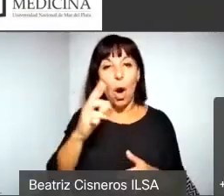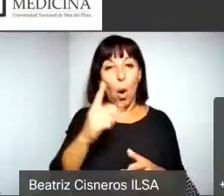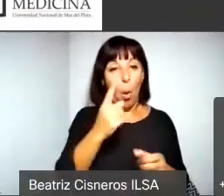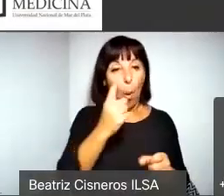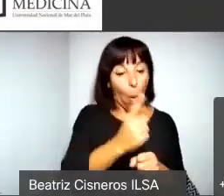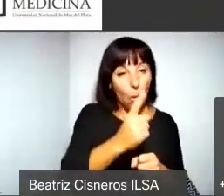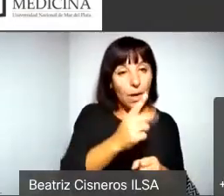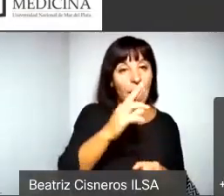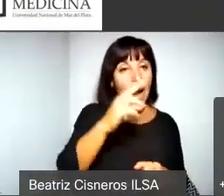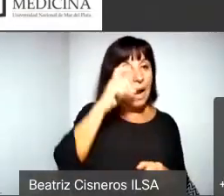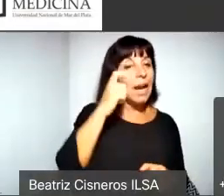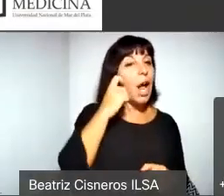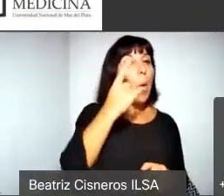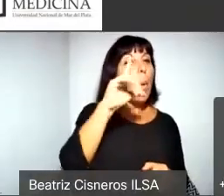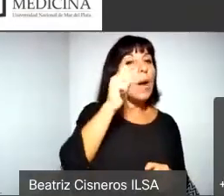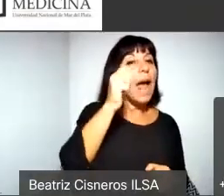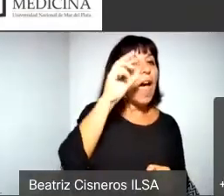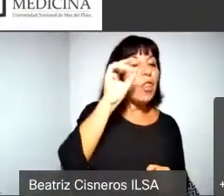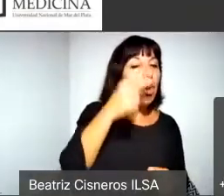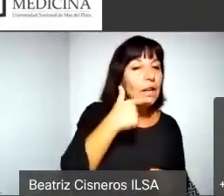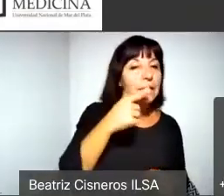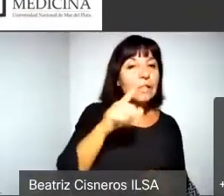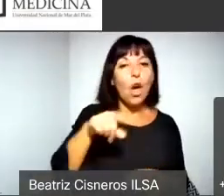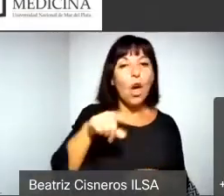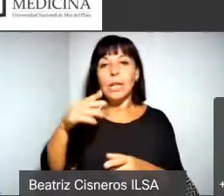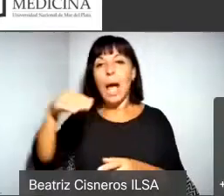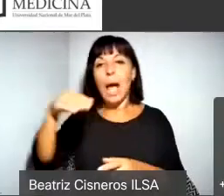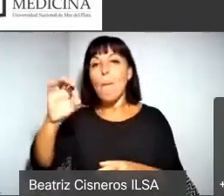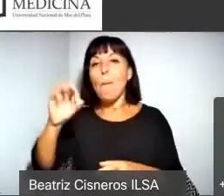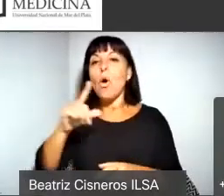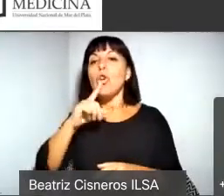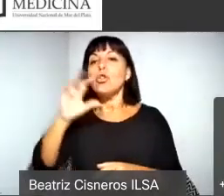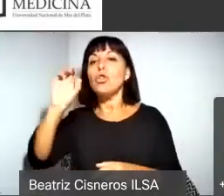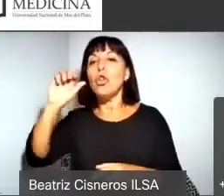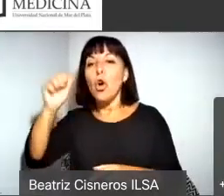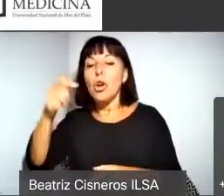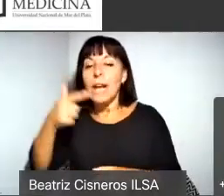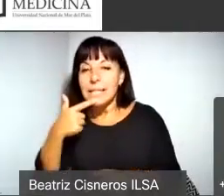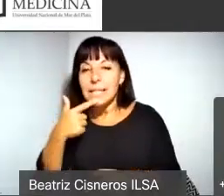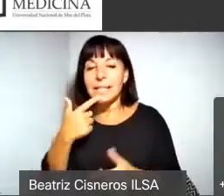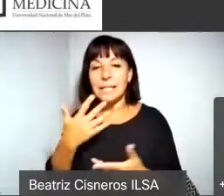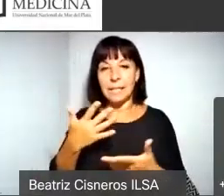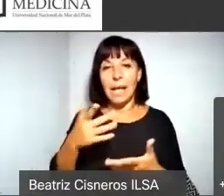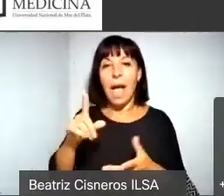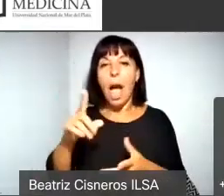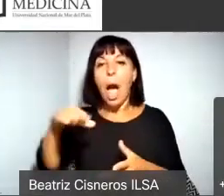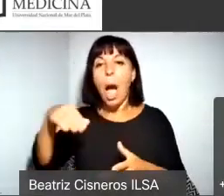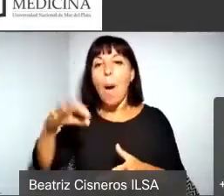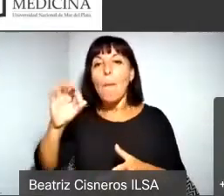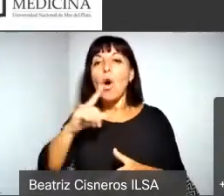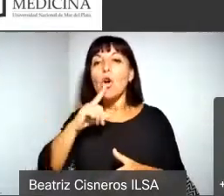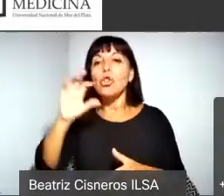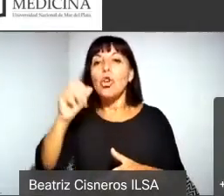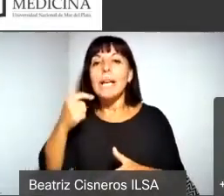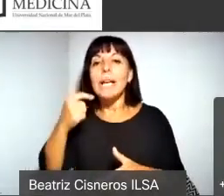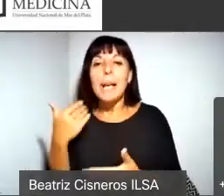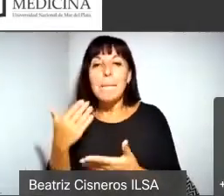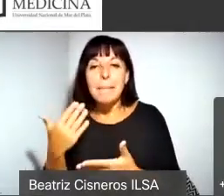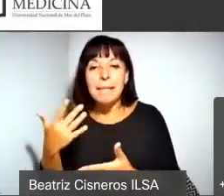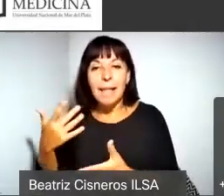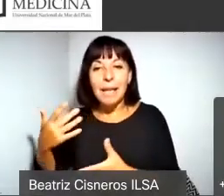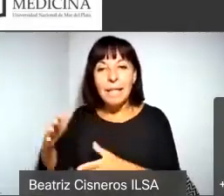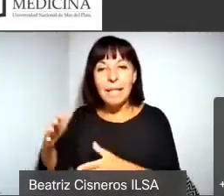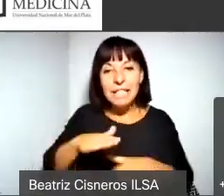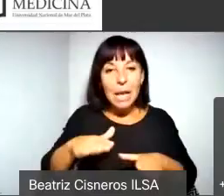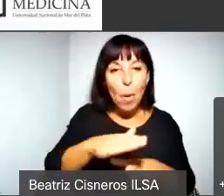motoras. Las motoras son las que permiten el transporte y tránsito de organelas, de sustancias dentro de las células, ¿sí? De